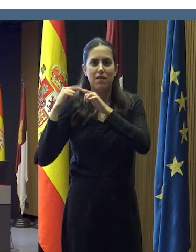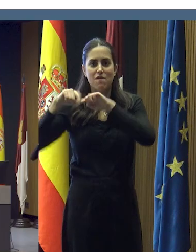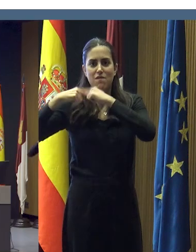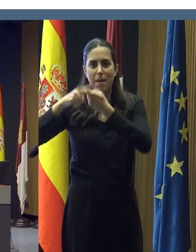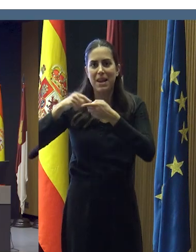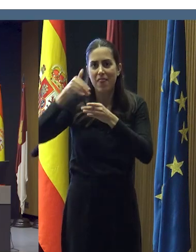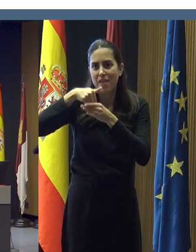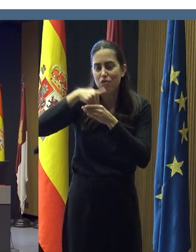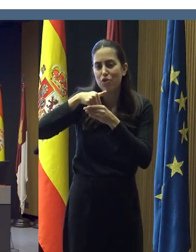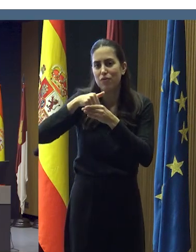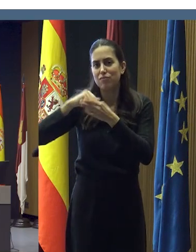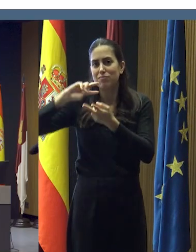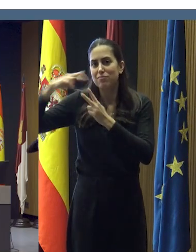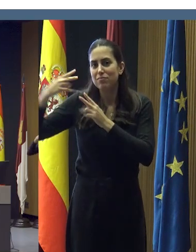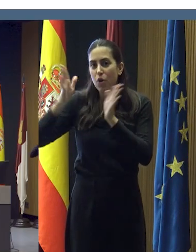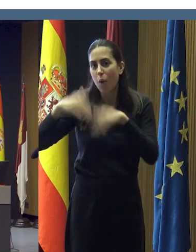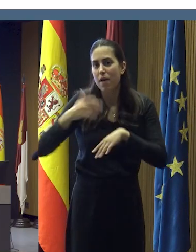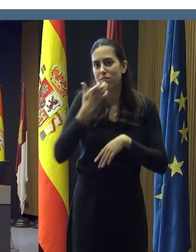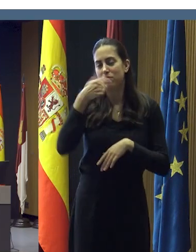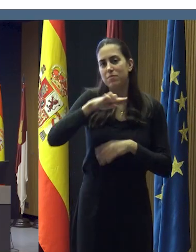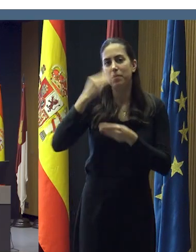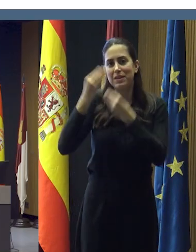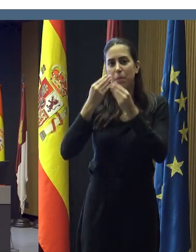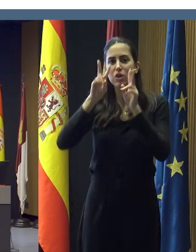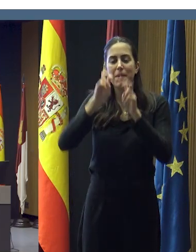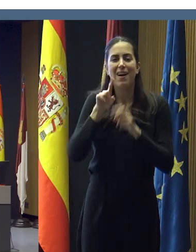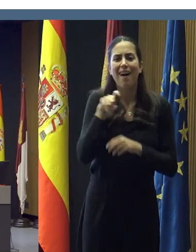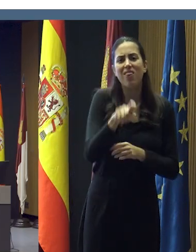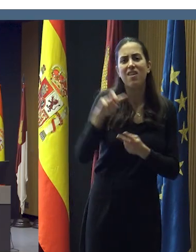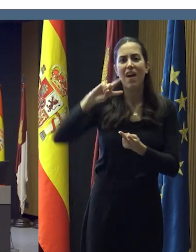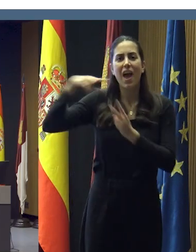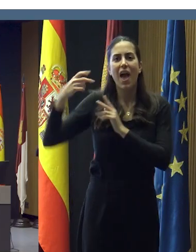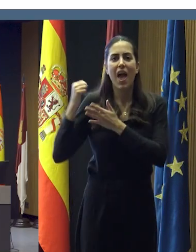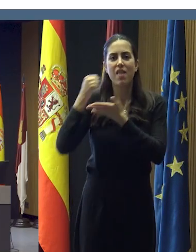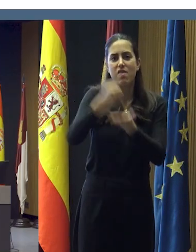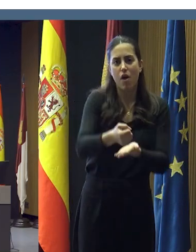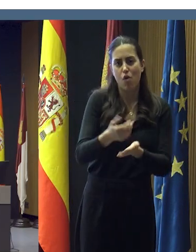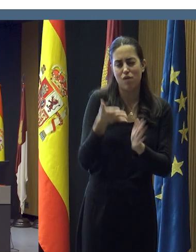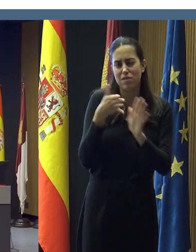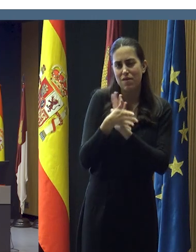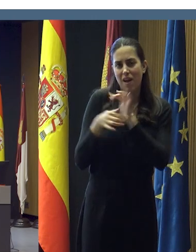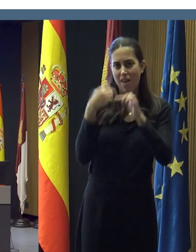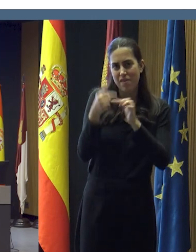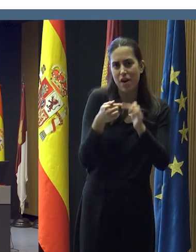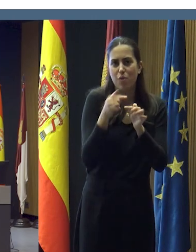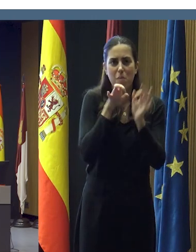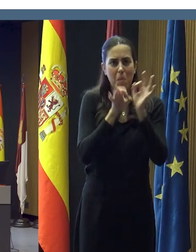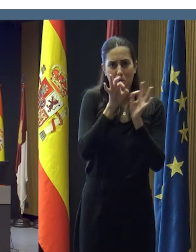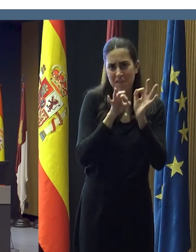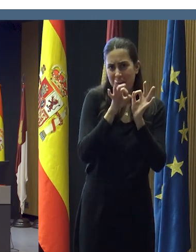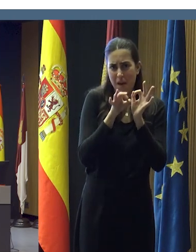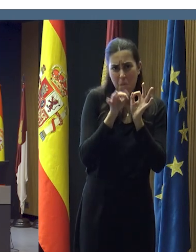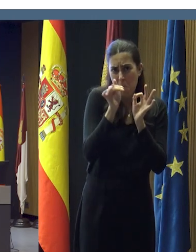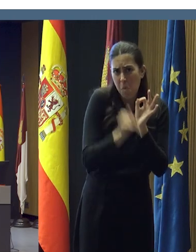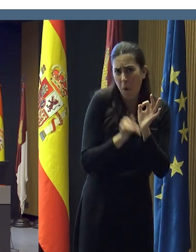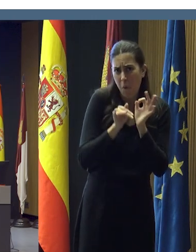una cosa que no he hablado es que aquí pensamos que el cáncer es una enfermedad hereditaria, y no lo he dicho, pero muy bajo porcentaje de cánceres se